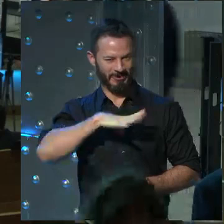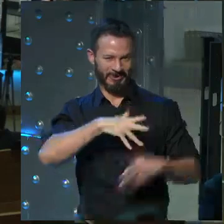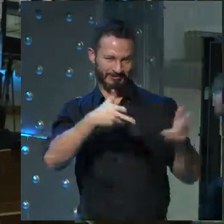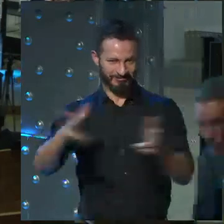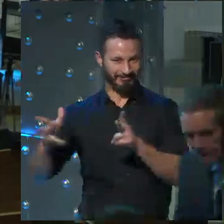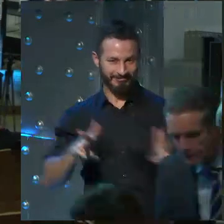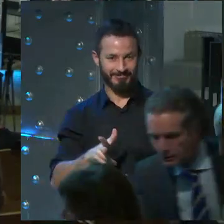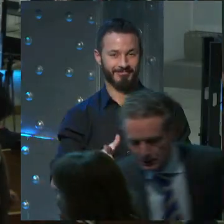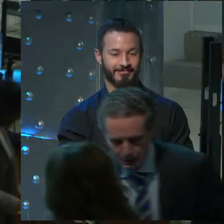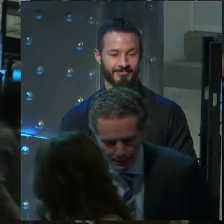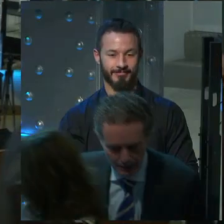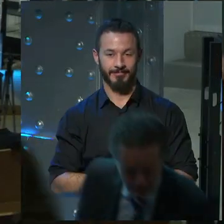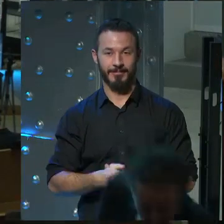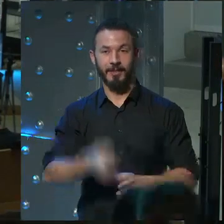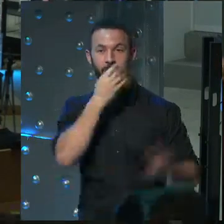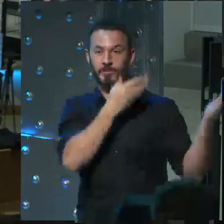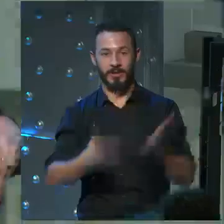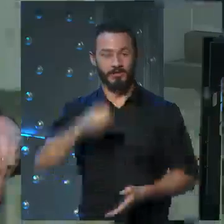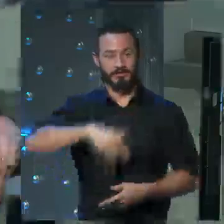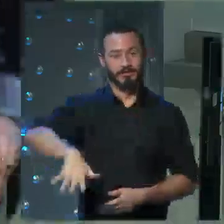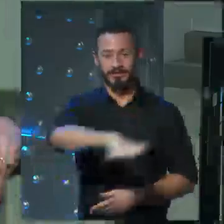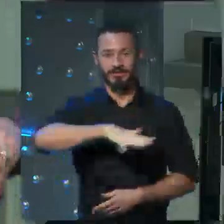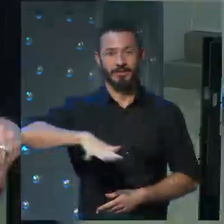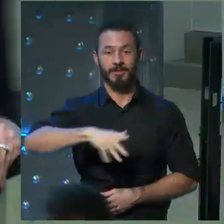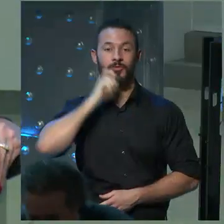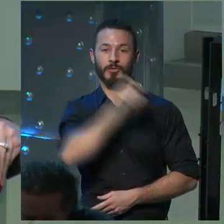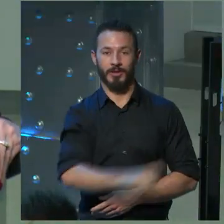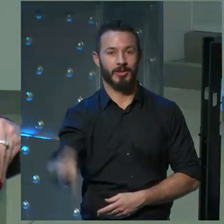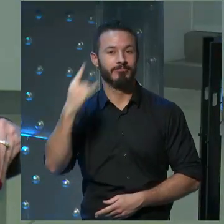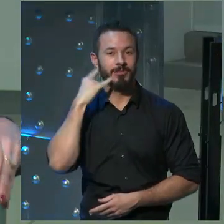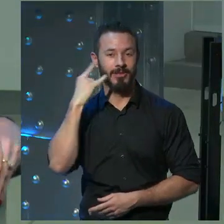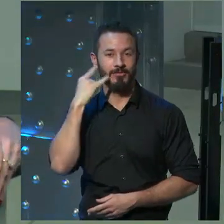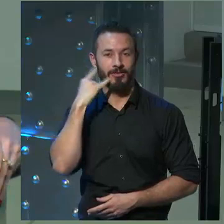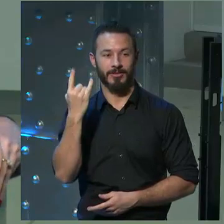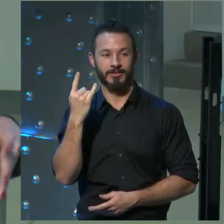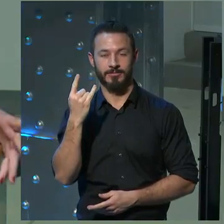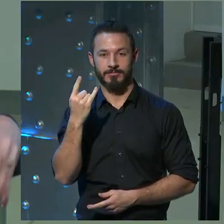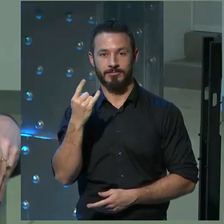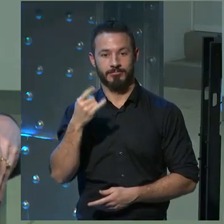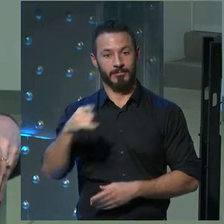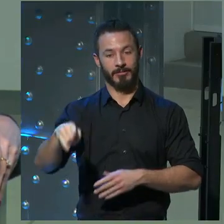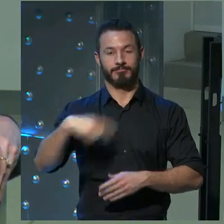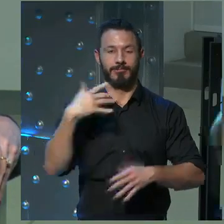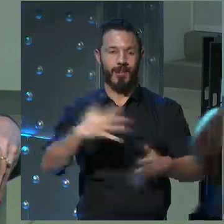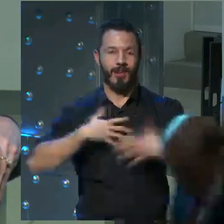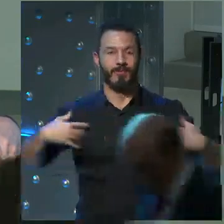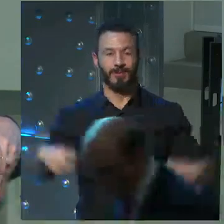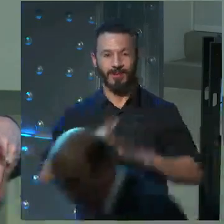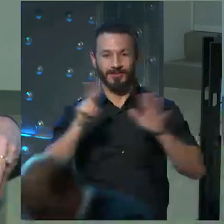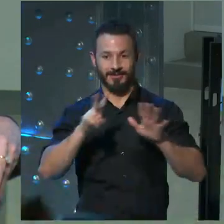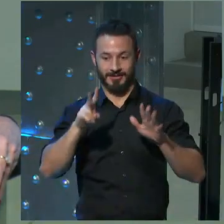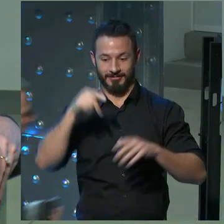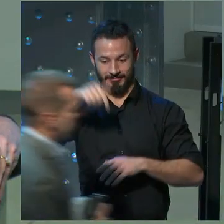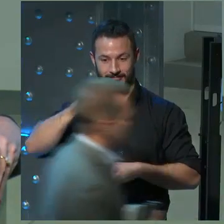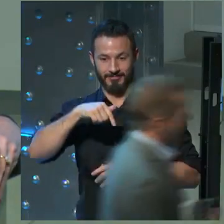asientos. Bienvenidos a este espacio Fundación Telefónica en Gran Vía, sede de